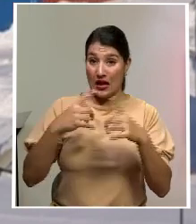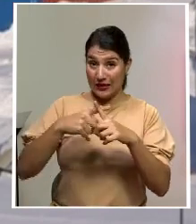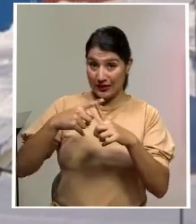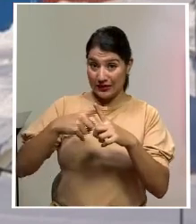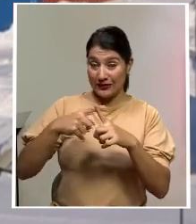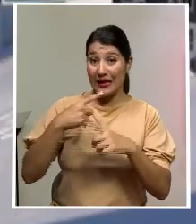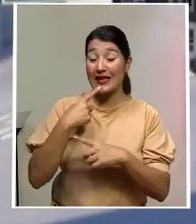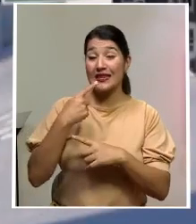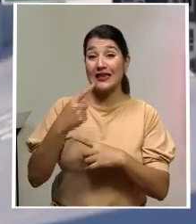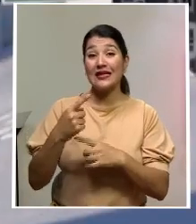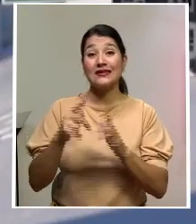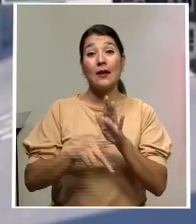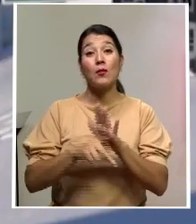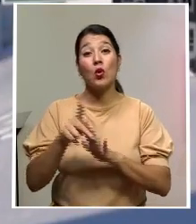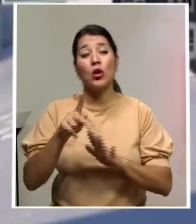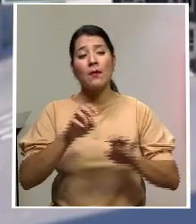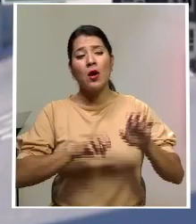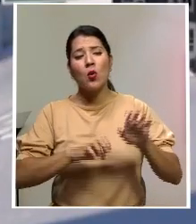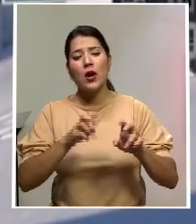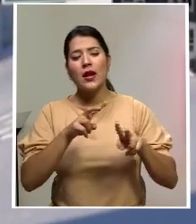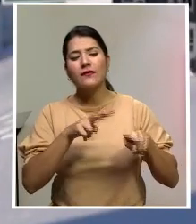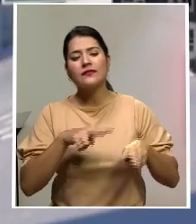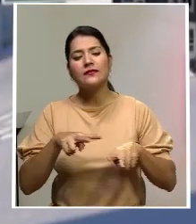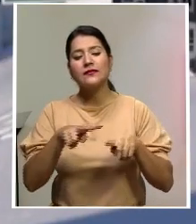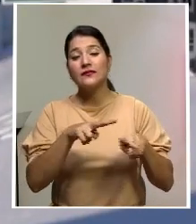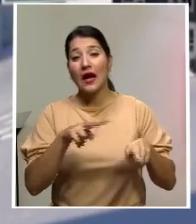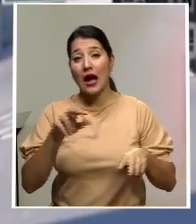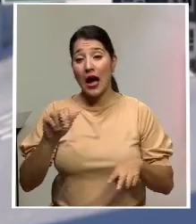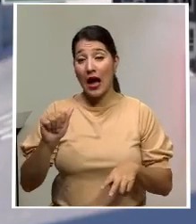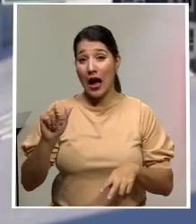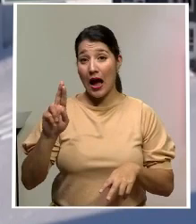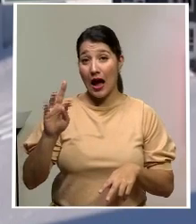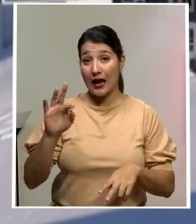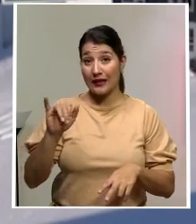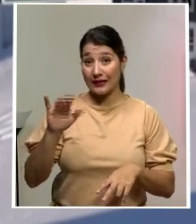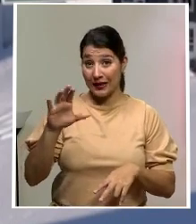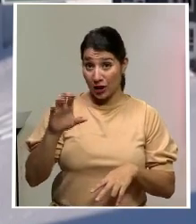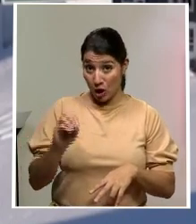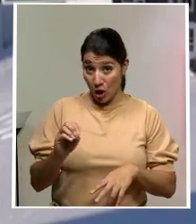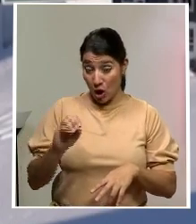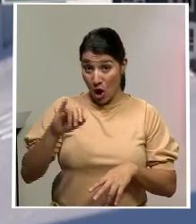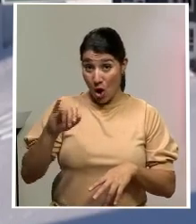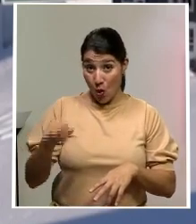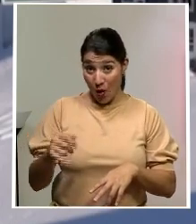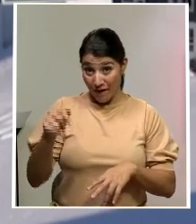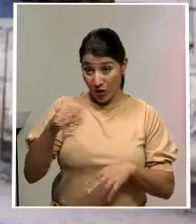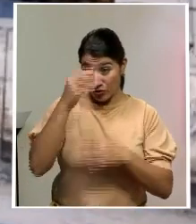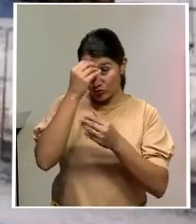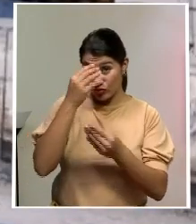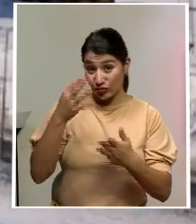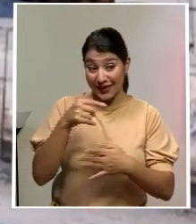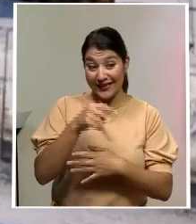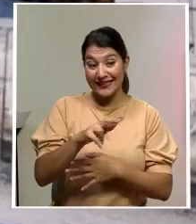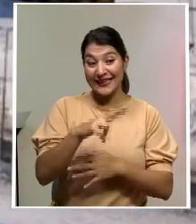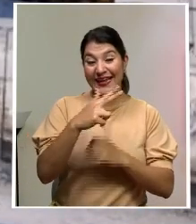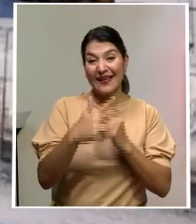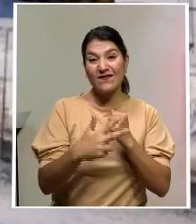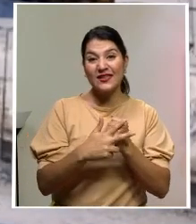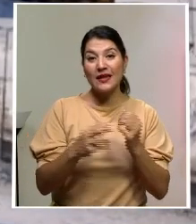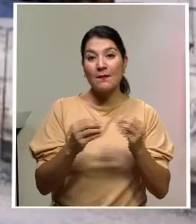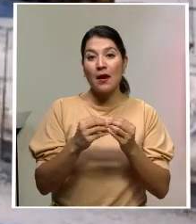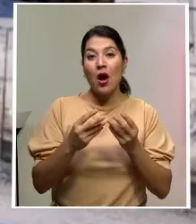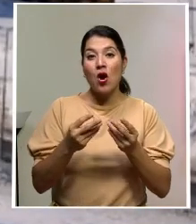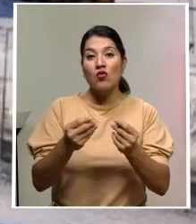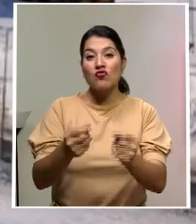del Programa de Evaluación y Vigilancia del Ártico difundido el jueves, este extremo se calentó 3 veces más rápido que el resto del planeta